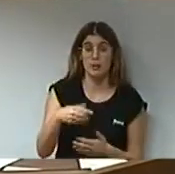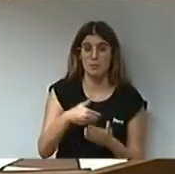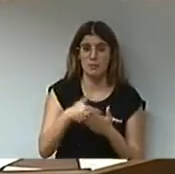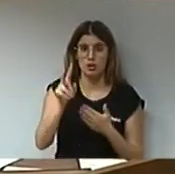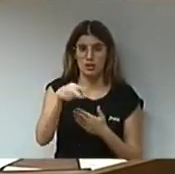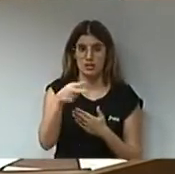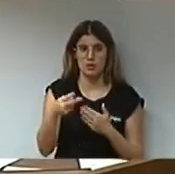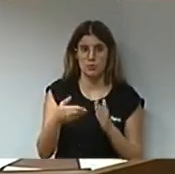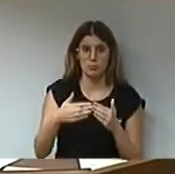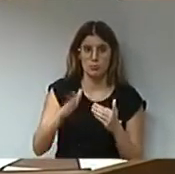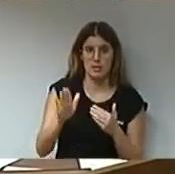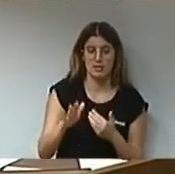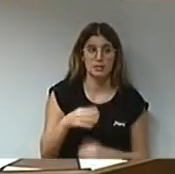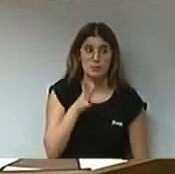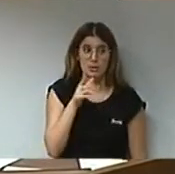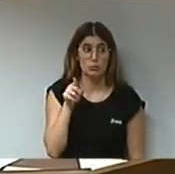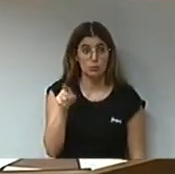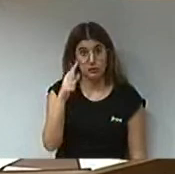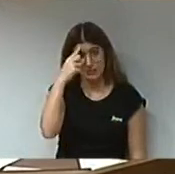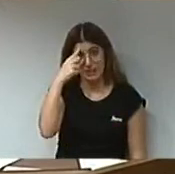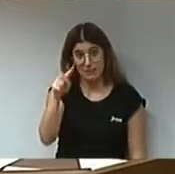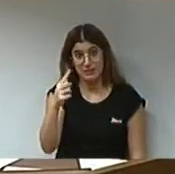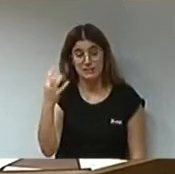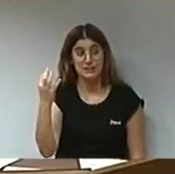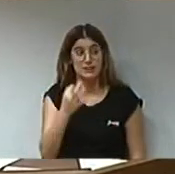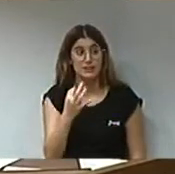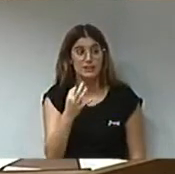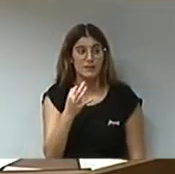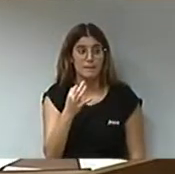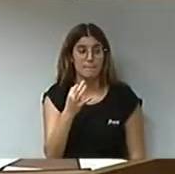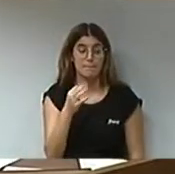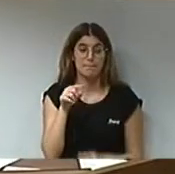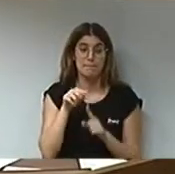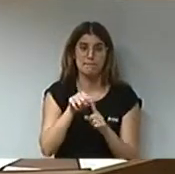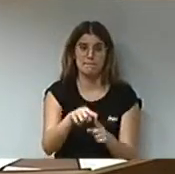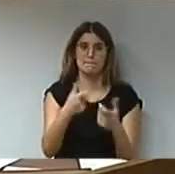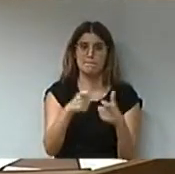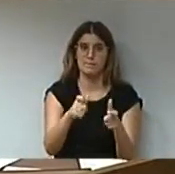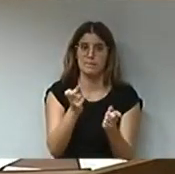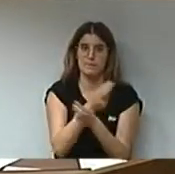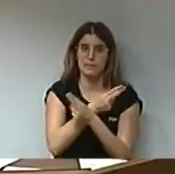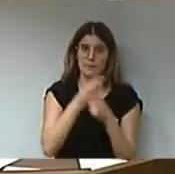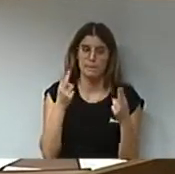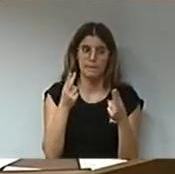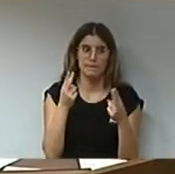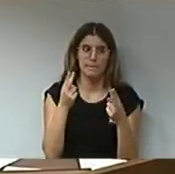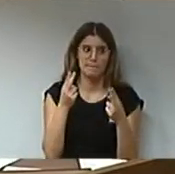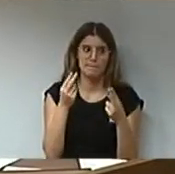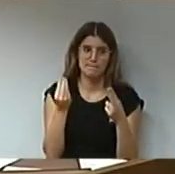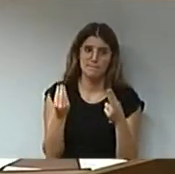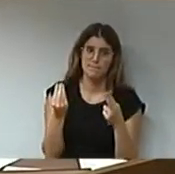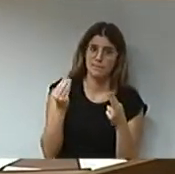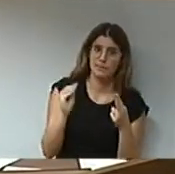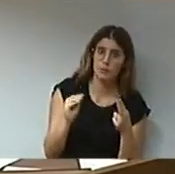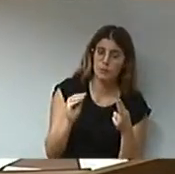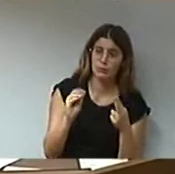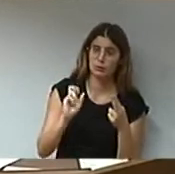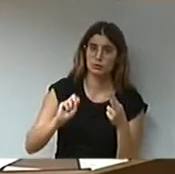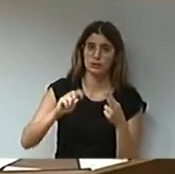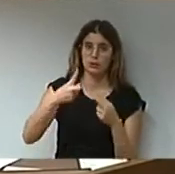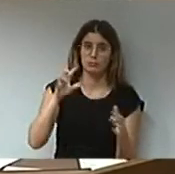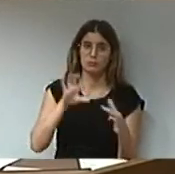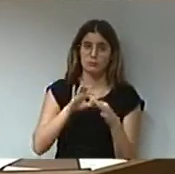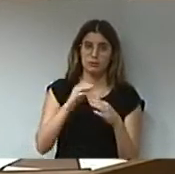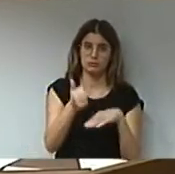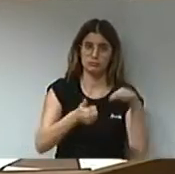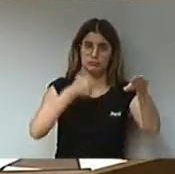consejo. ¿Pero sabe a lo que lo dedica? A un sector público de 3.700 millones de euros, a un plus del pisito para los altos cargos de las empresas